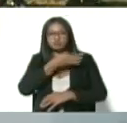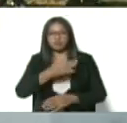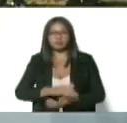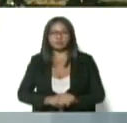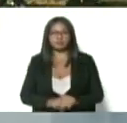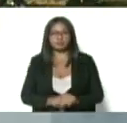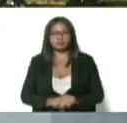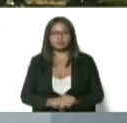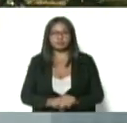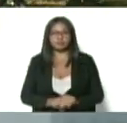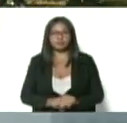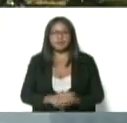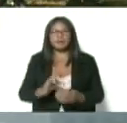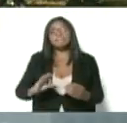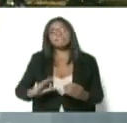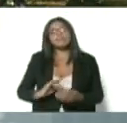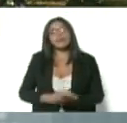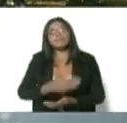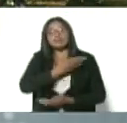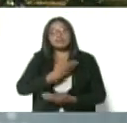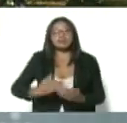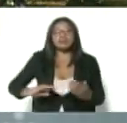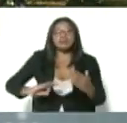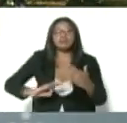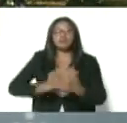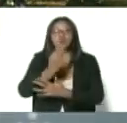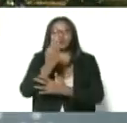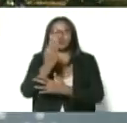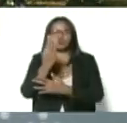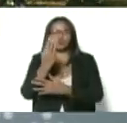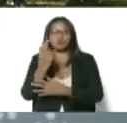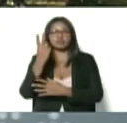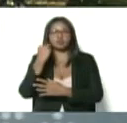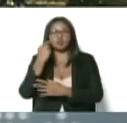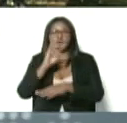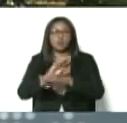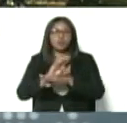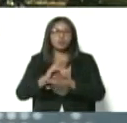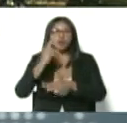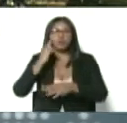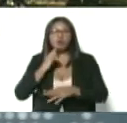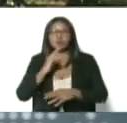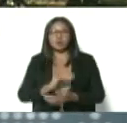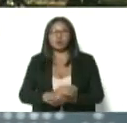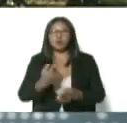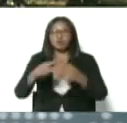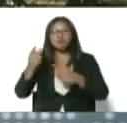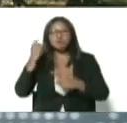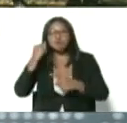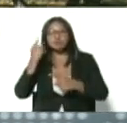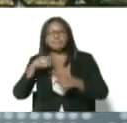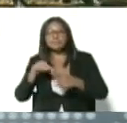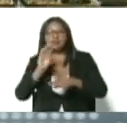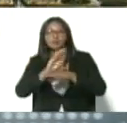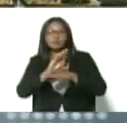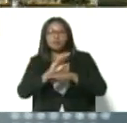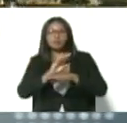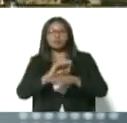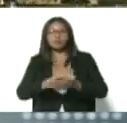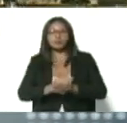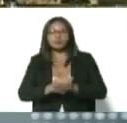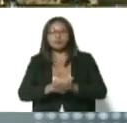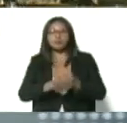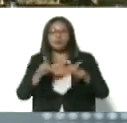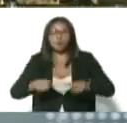presidente de la fundación negra hipólita también está carolina garcía carreño comisionada nacional de los cuadrantes